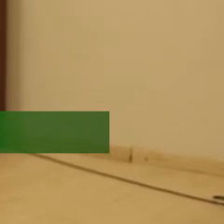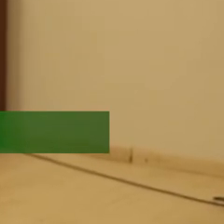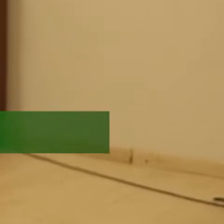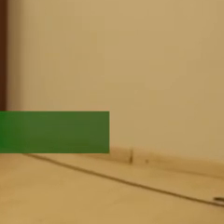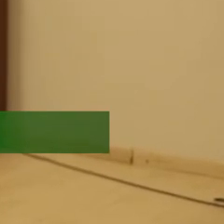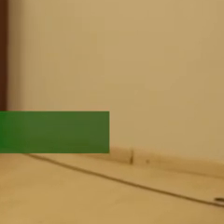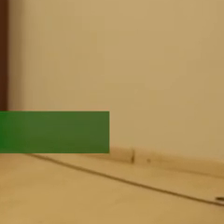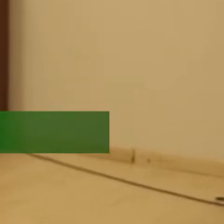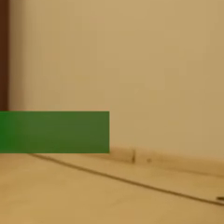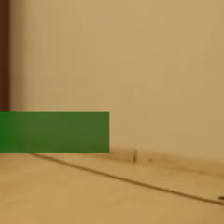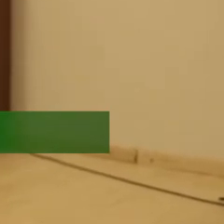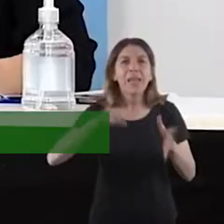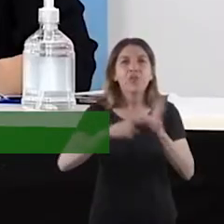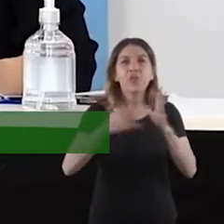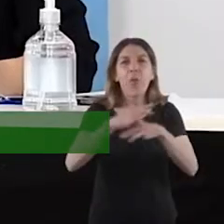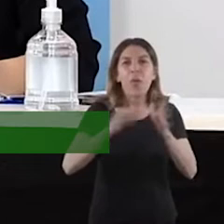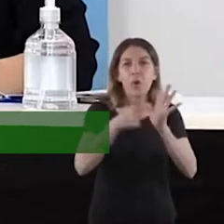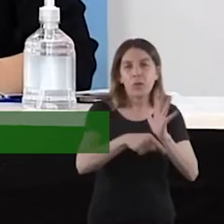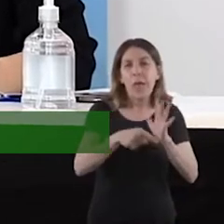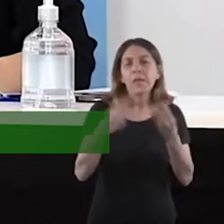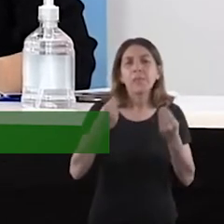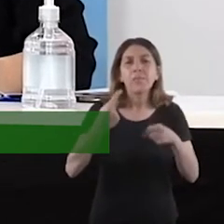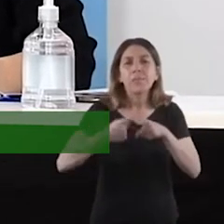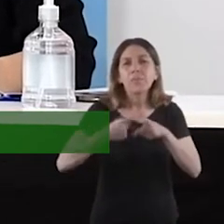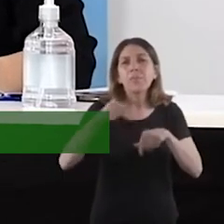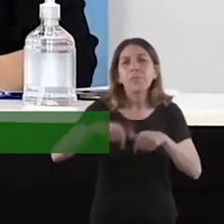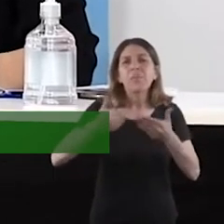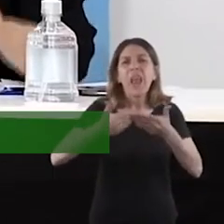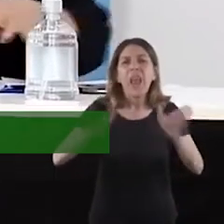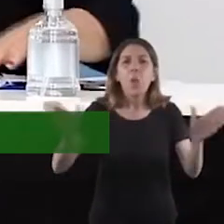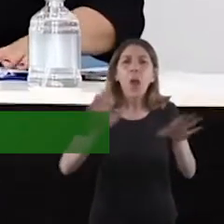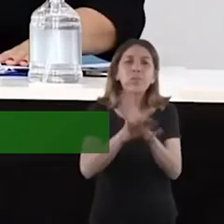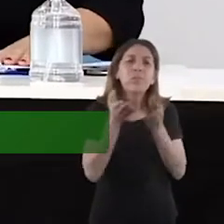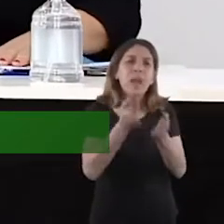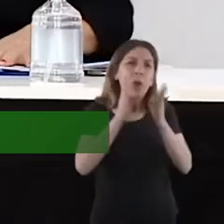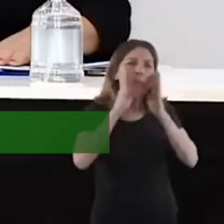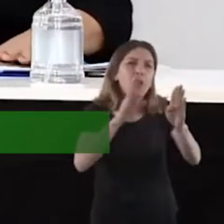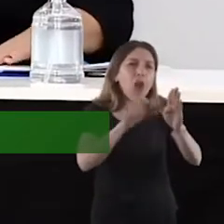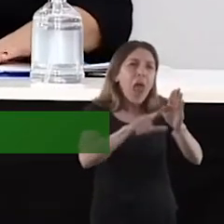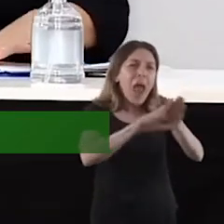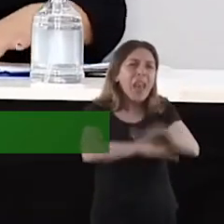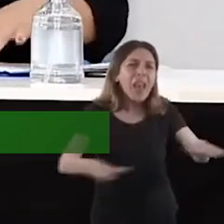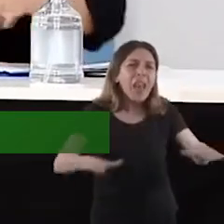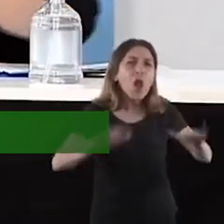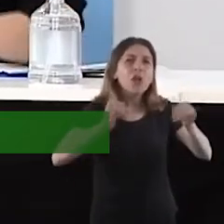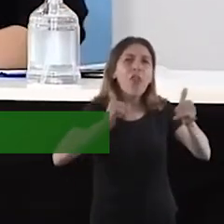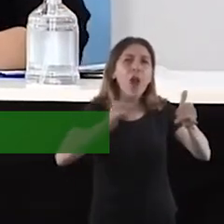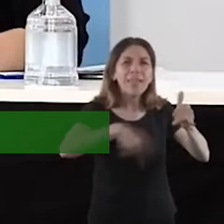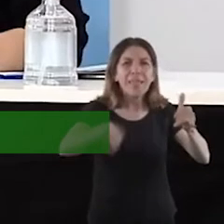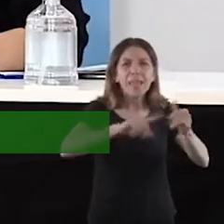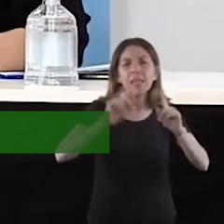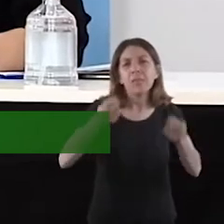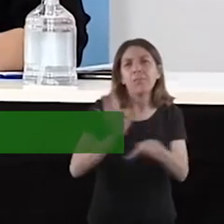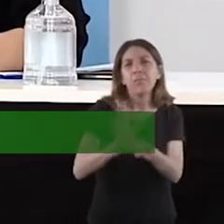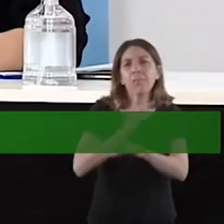en estos momentos en este sentido en el en el transcurso del mes de mayo se han hecho